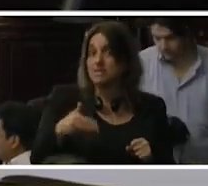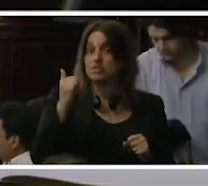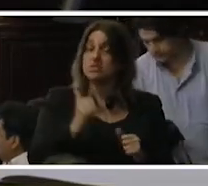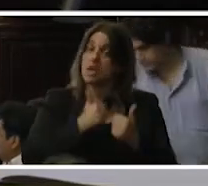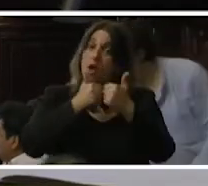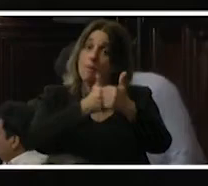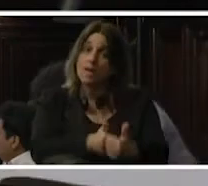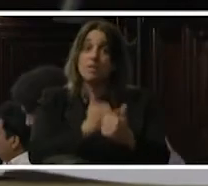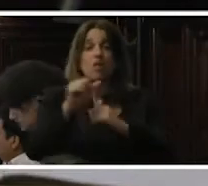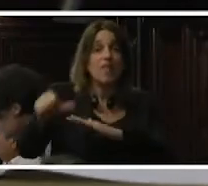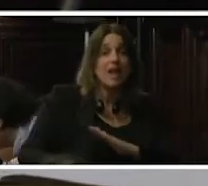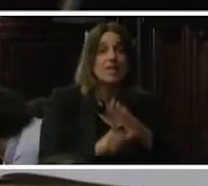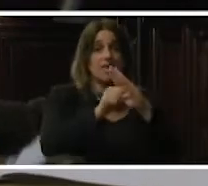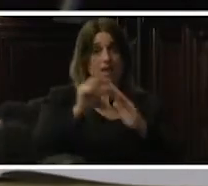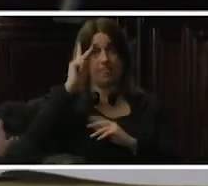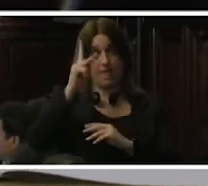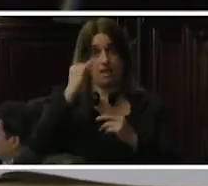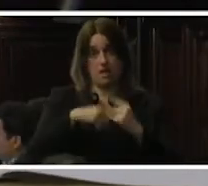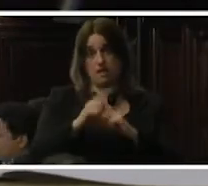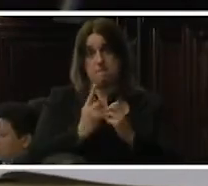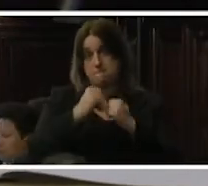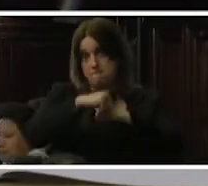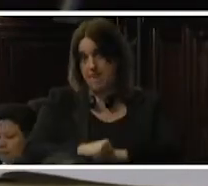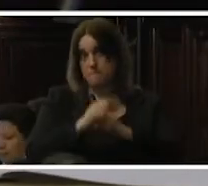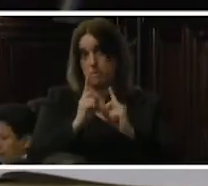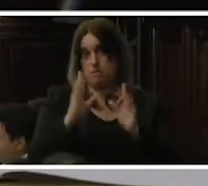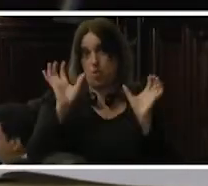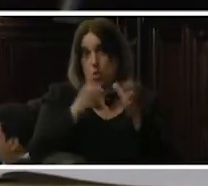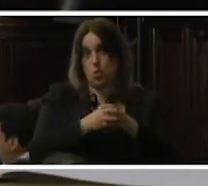acompañamiento de líderes indígenas y miembros de organizaciones indígenas.